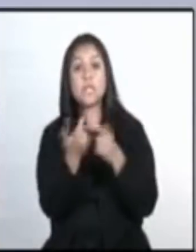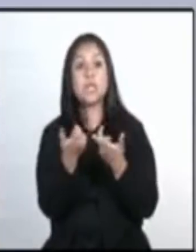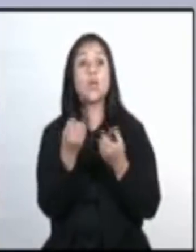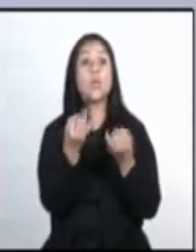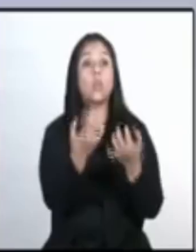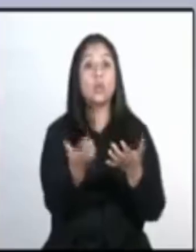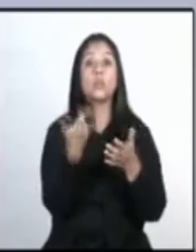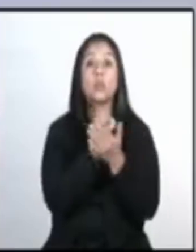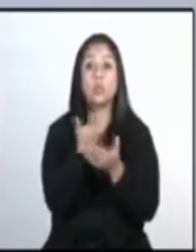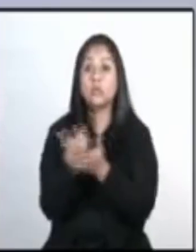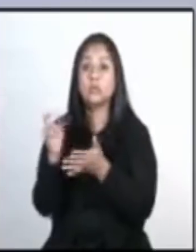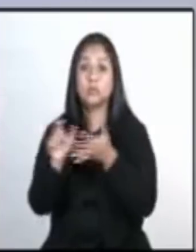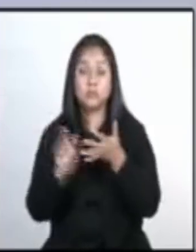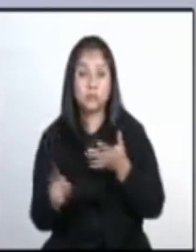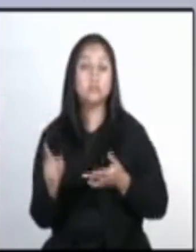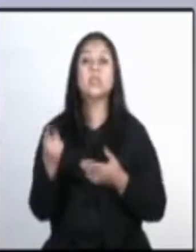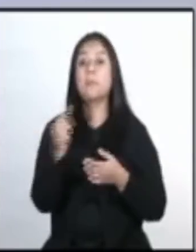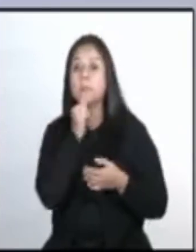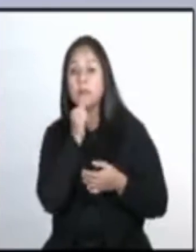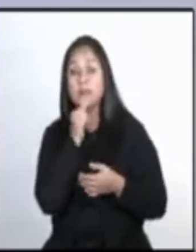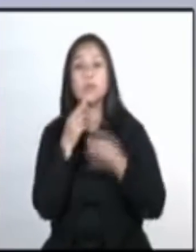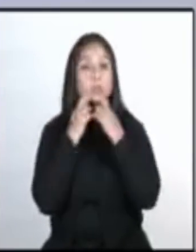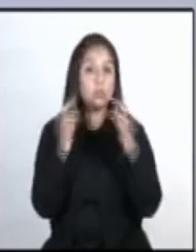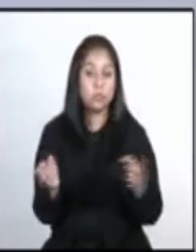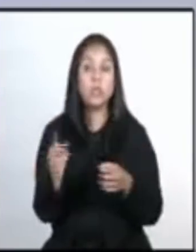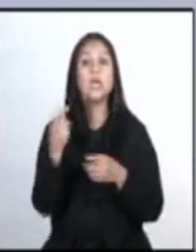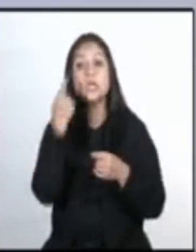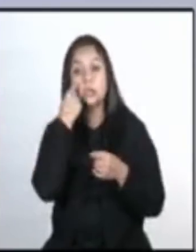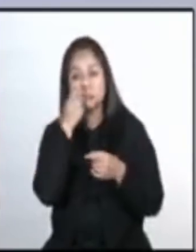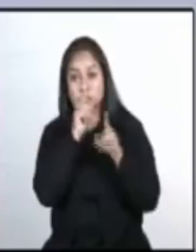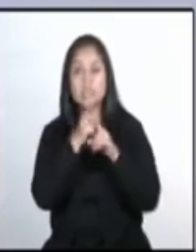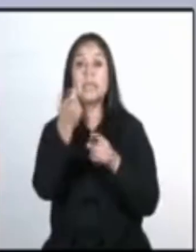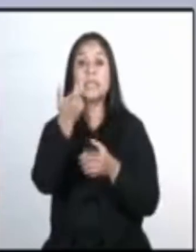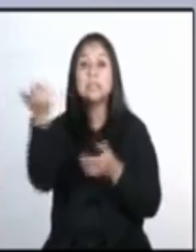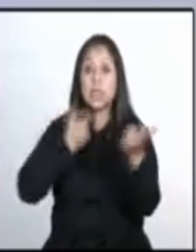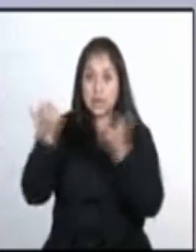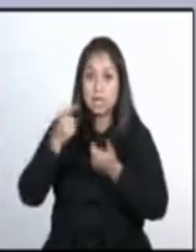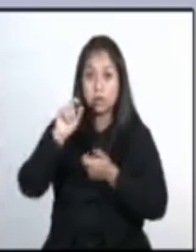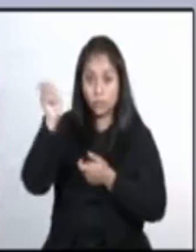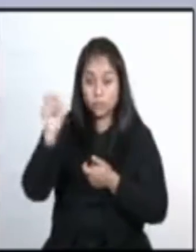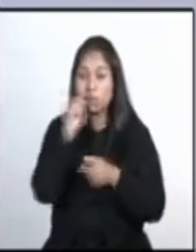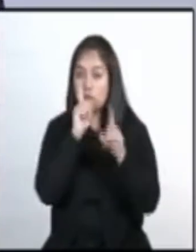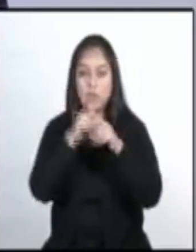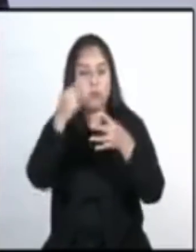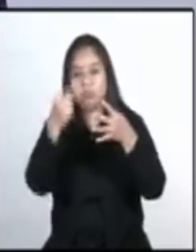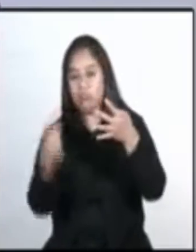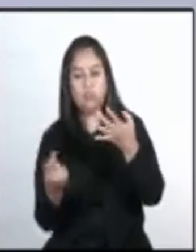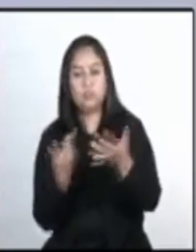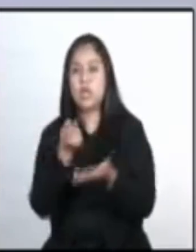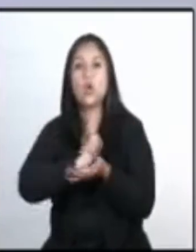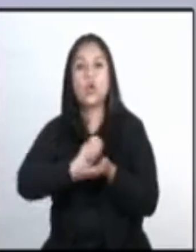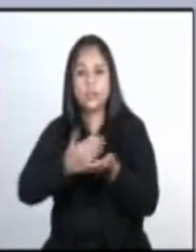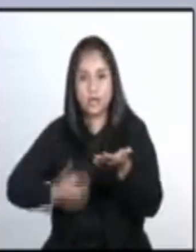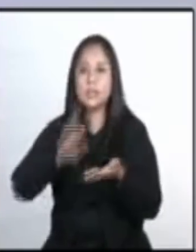las rentas públicas o privadas, de los valores cotizables, de los salarios o de cualquier otra cosa que fuere objeto de contratación,